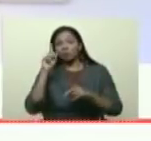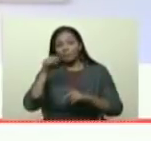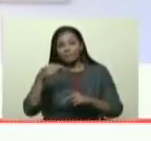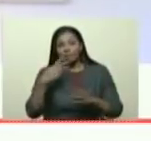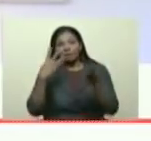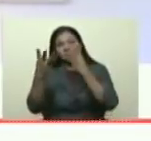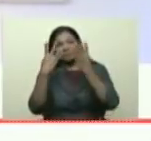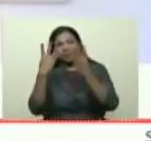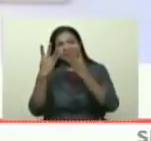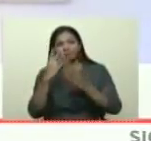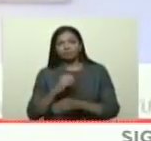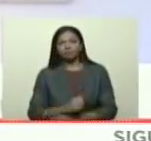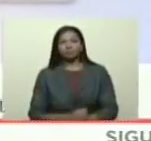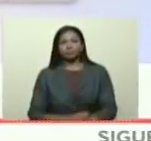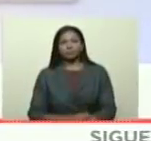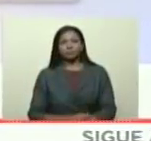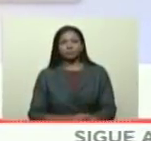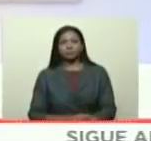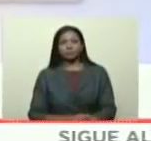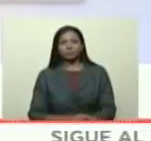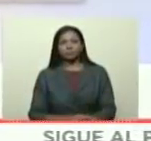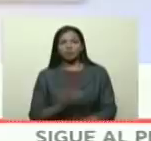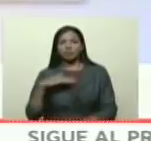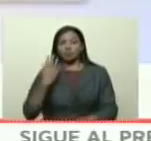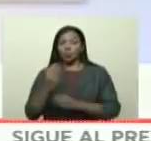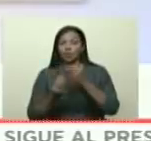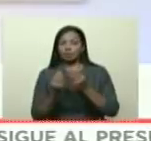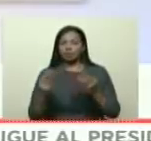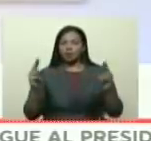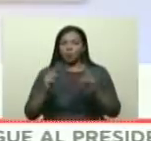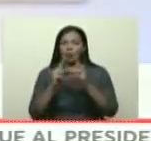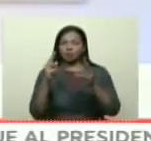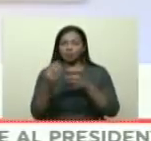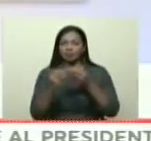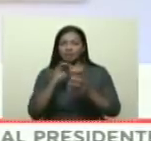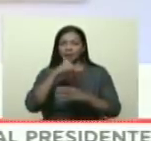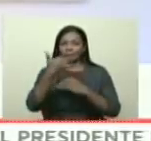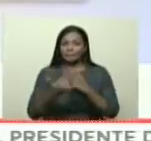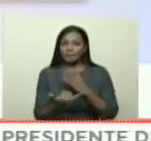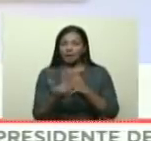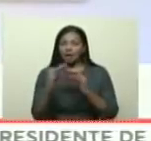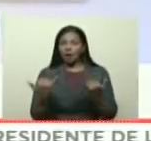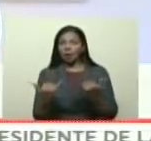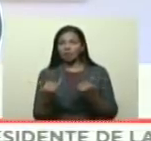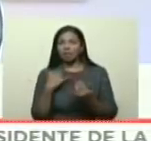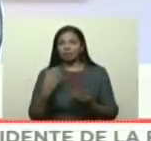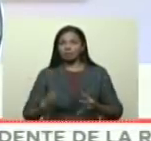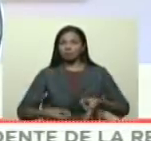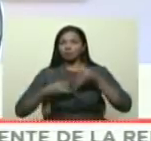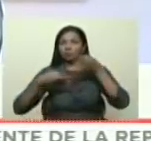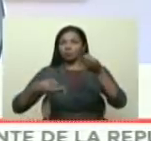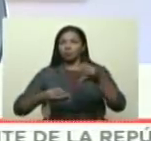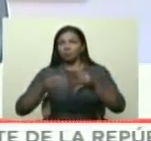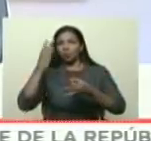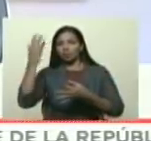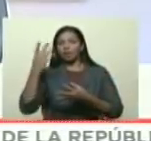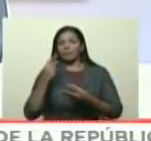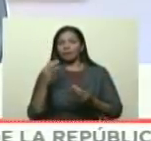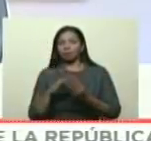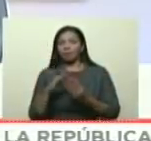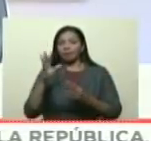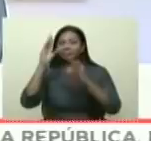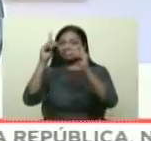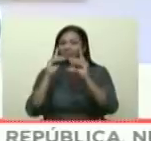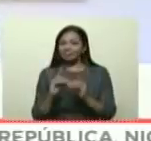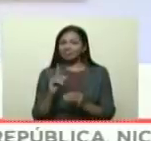Puede hacerse un encuentro para hacer el plan, para proponer ideas y para tomar